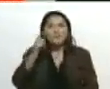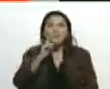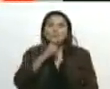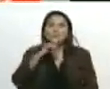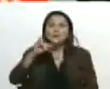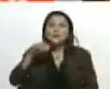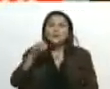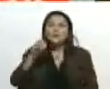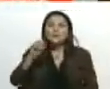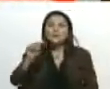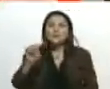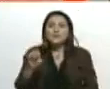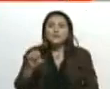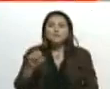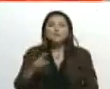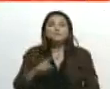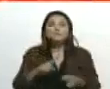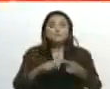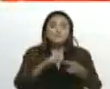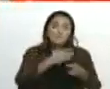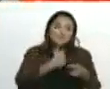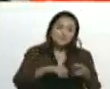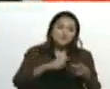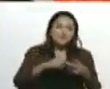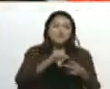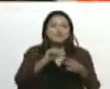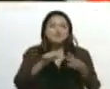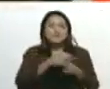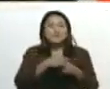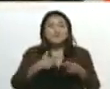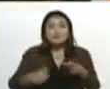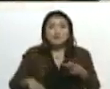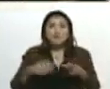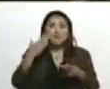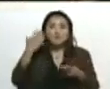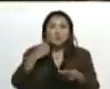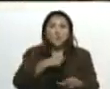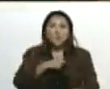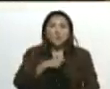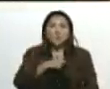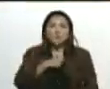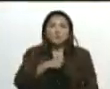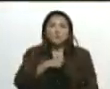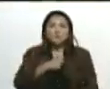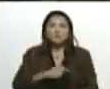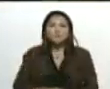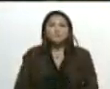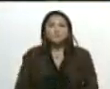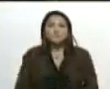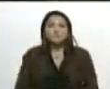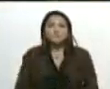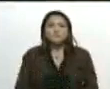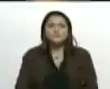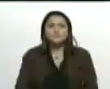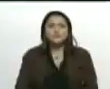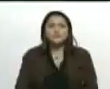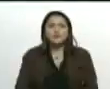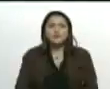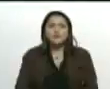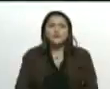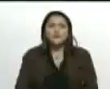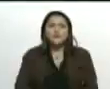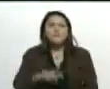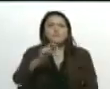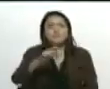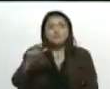Giuseppe Alessandrello, presidente y vicepresidente de esta comisión, que anuncia lo que es estas postulaciones a las personas que deseen formar parte del